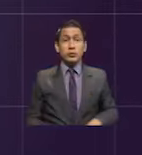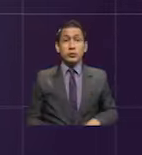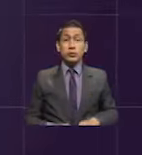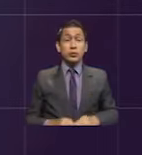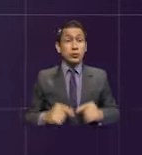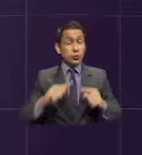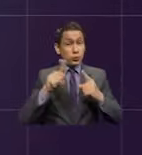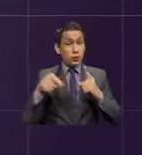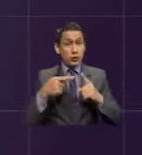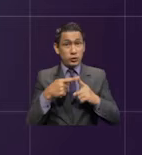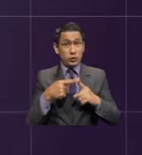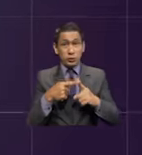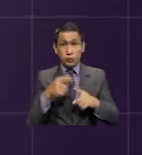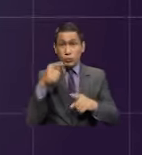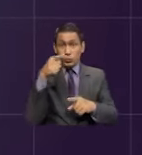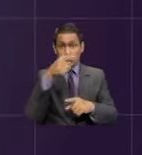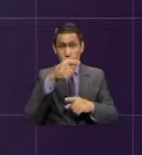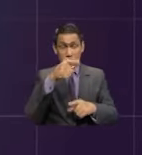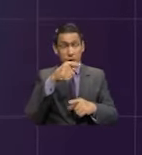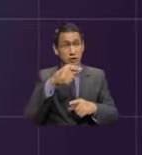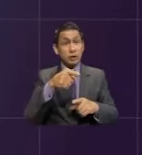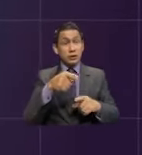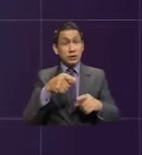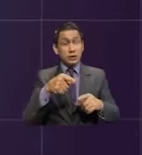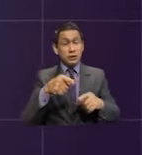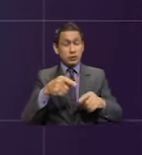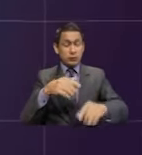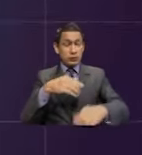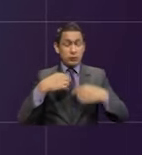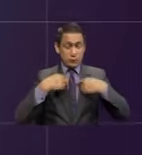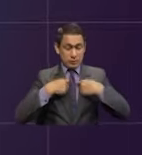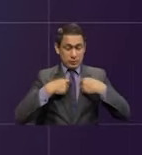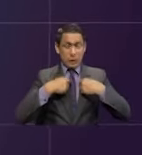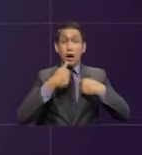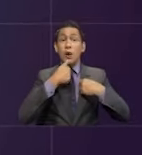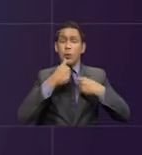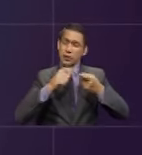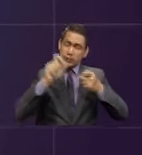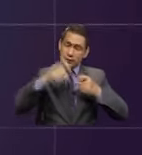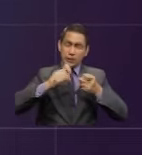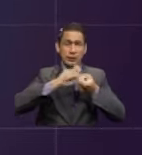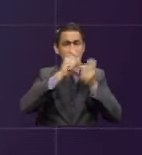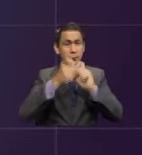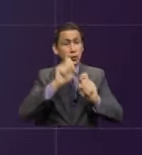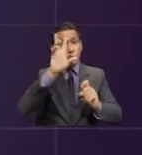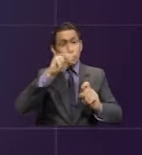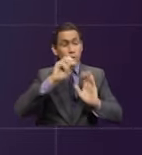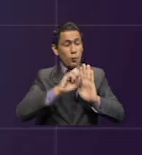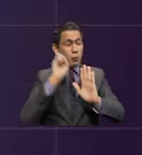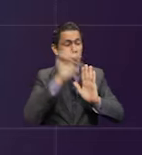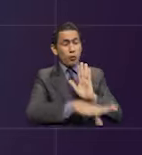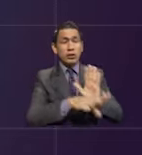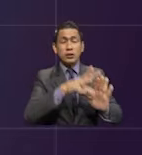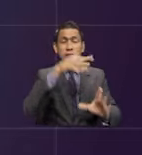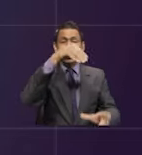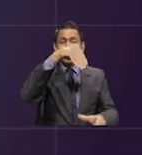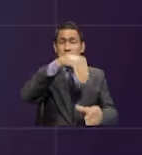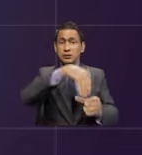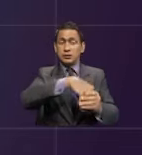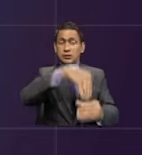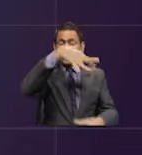en caso de que se empape la que está usando. Usar bloqueador solar. No echar basura en las alcantarillas.